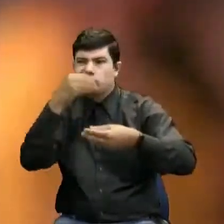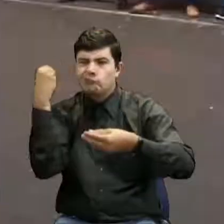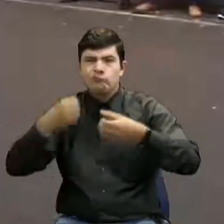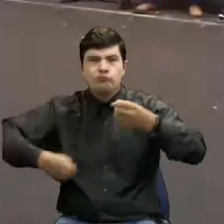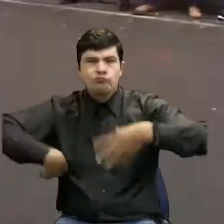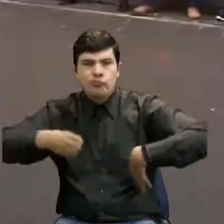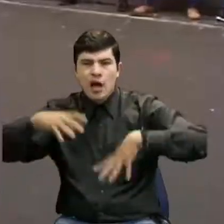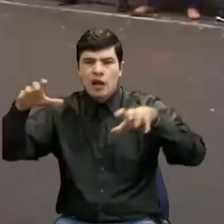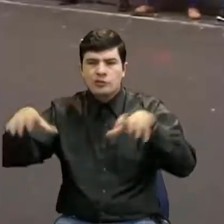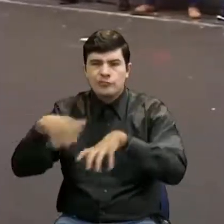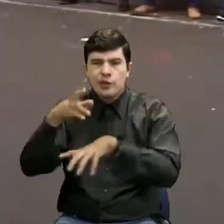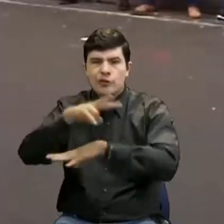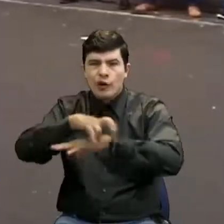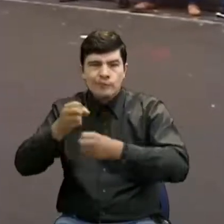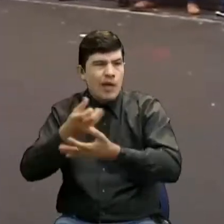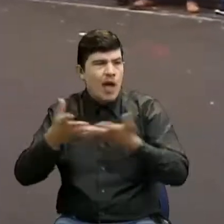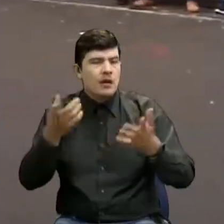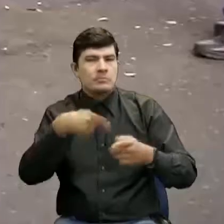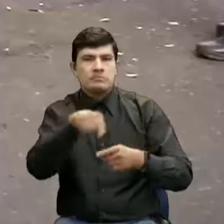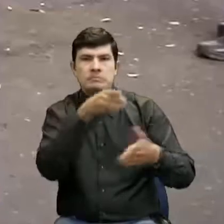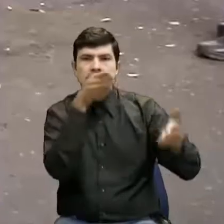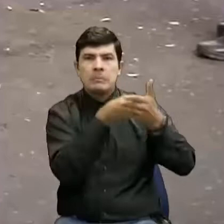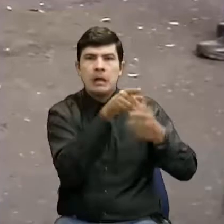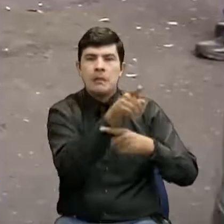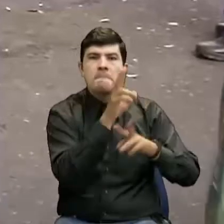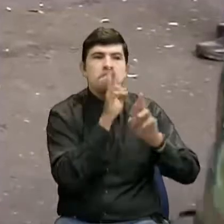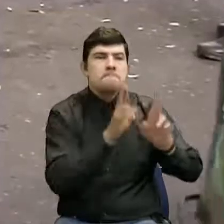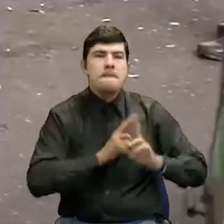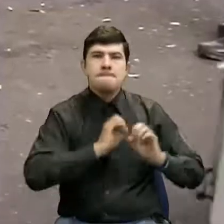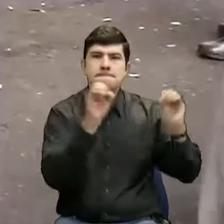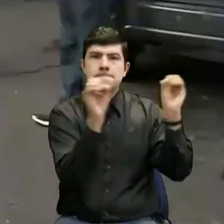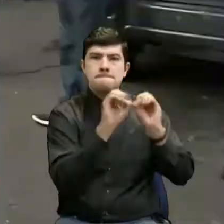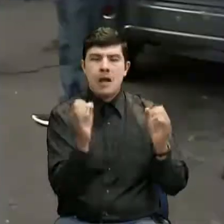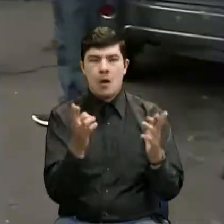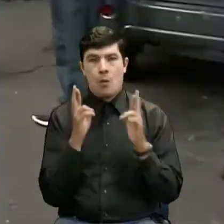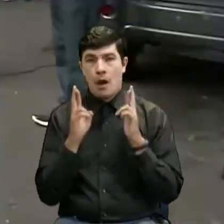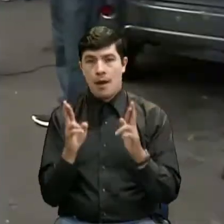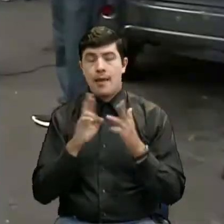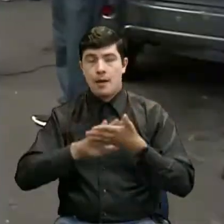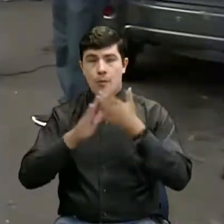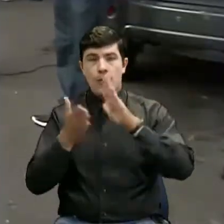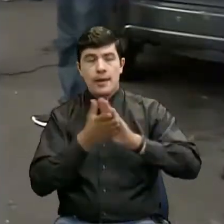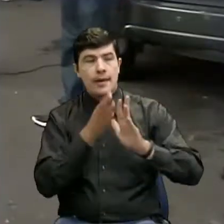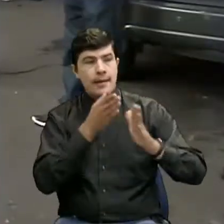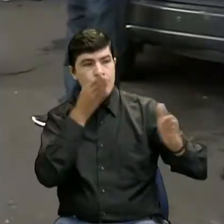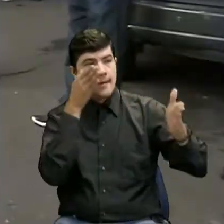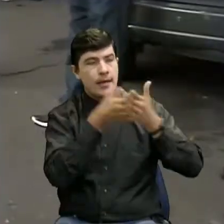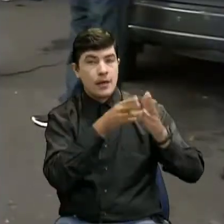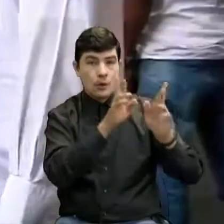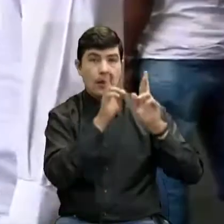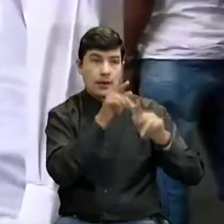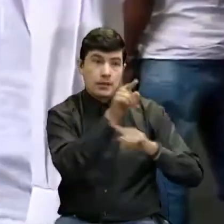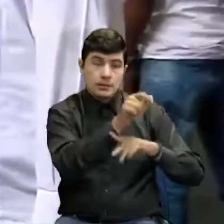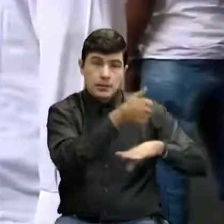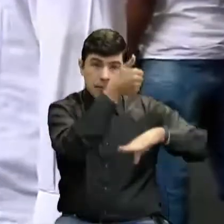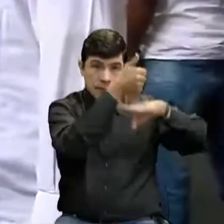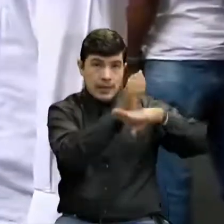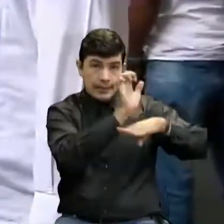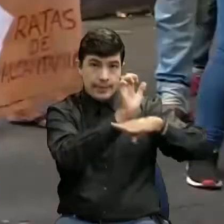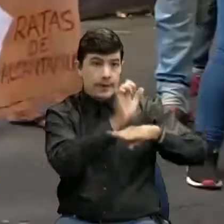investigador analiza las diferentes denuncias hechas por las comunidades y esperan que en los próximos días dar respuestas a cada uno de los requerimientos